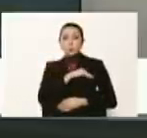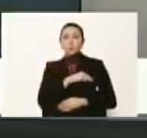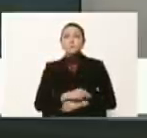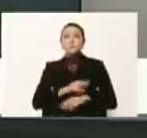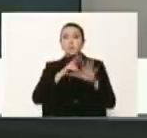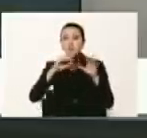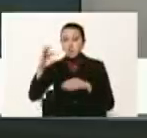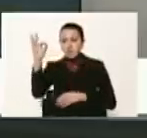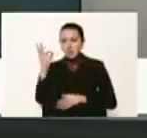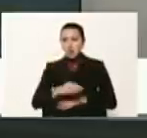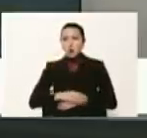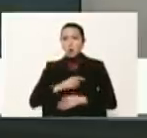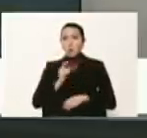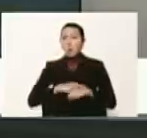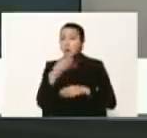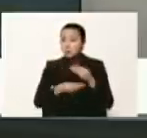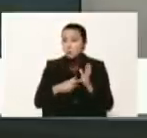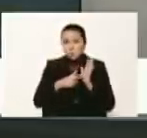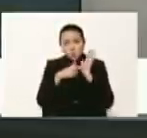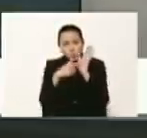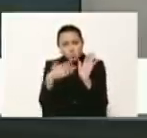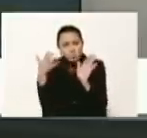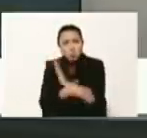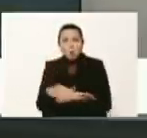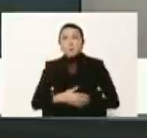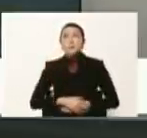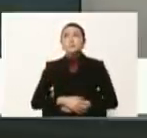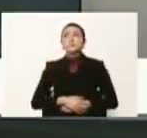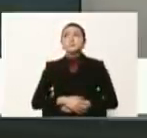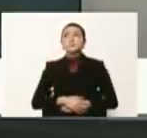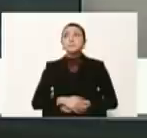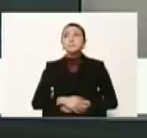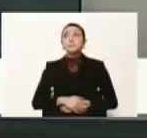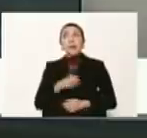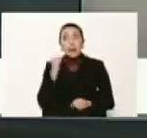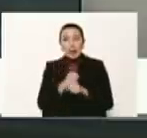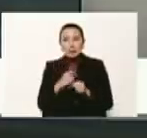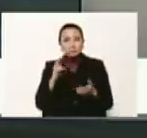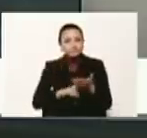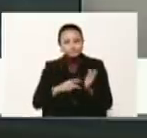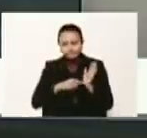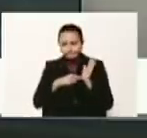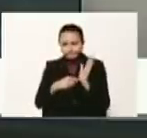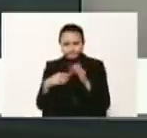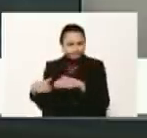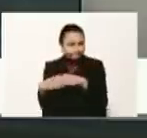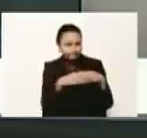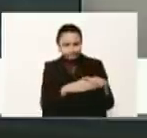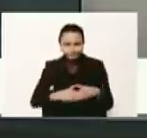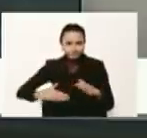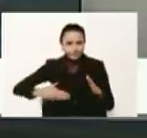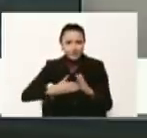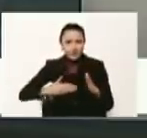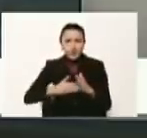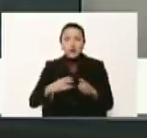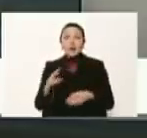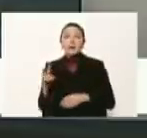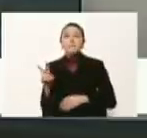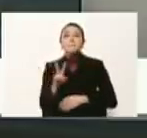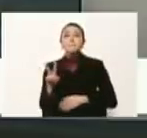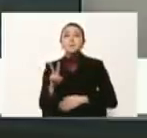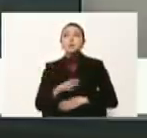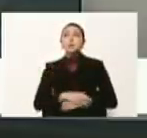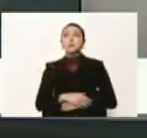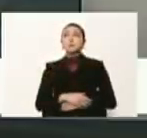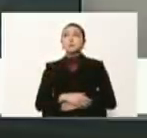logrado desmantelar esta operación que pretendía desestabilizar a nuestra querida patria